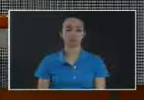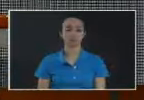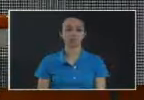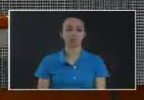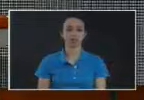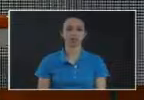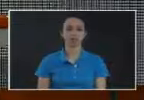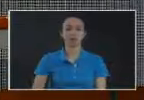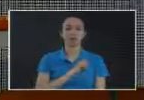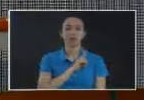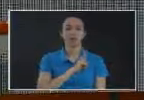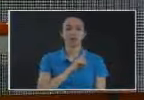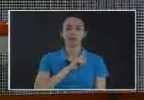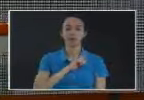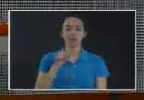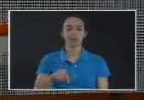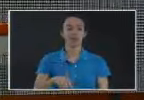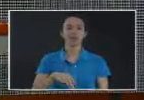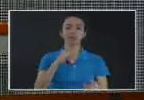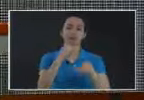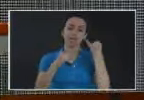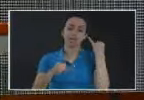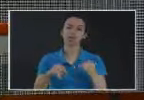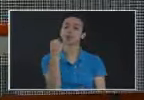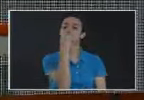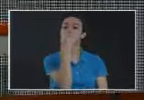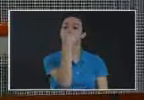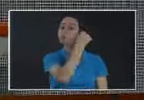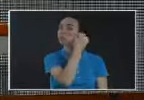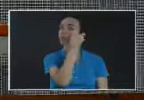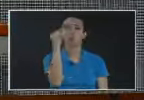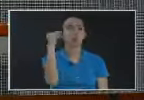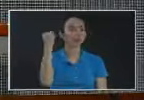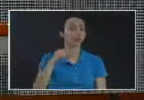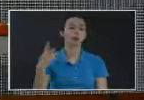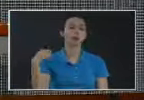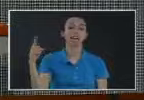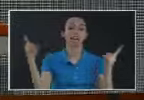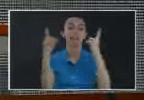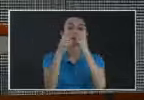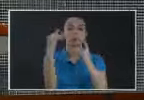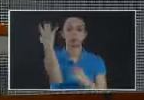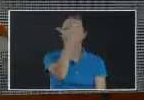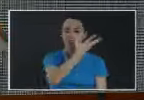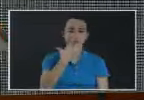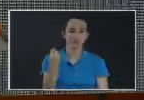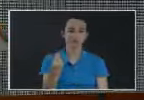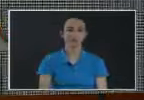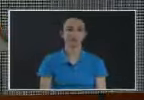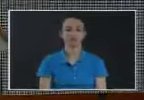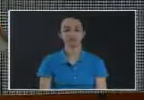Solo te está terminando de maquillar para ese encuentro maravilloso.